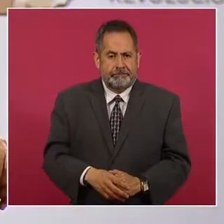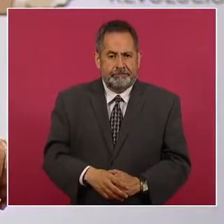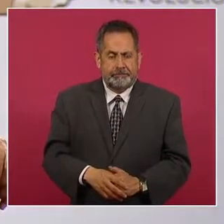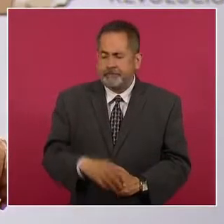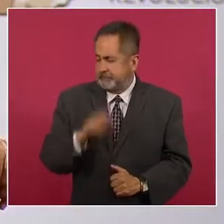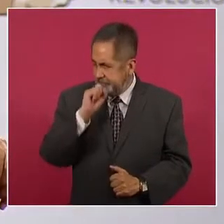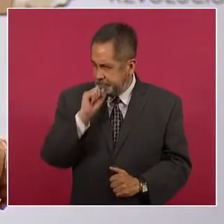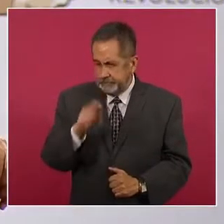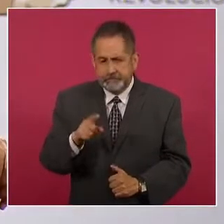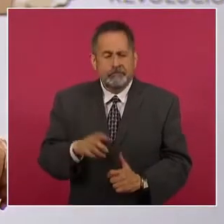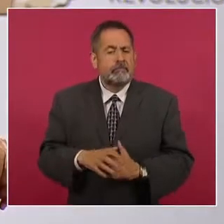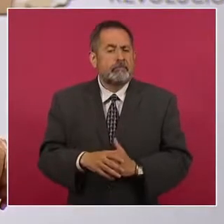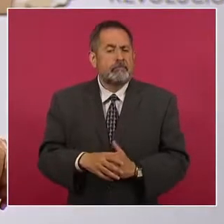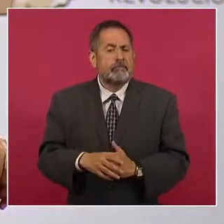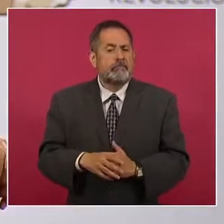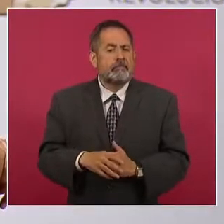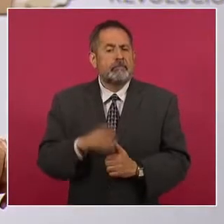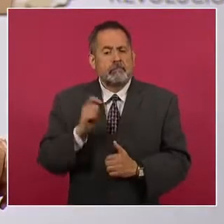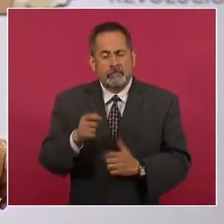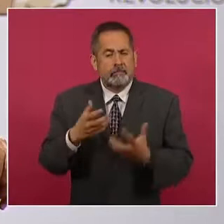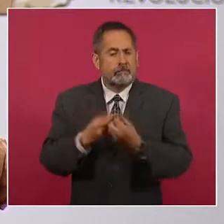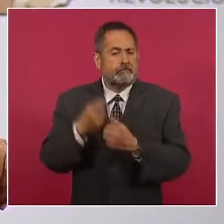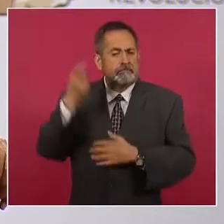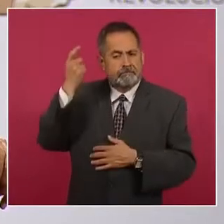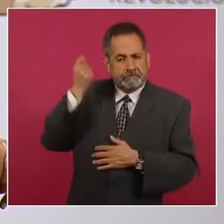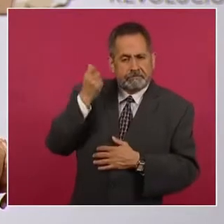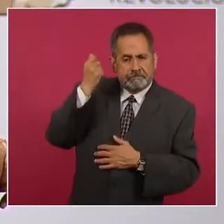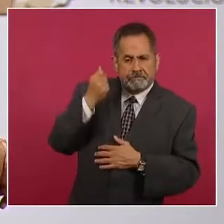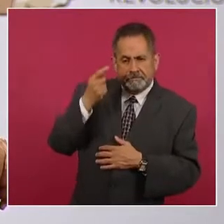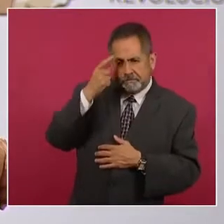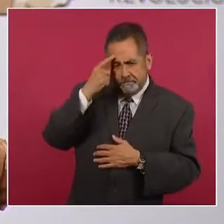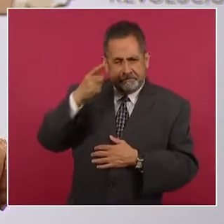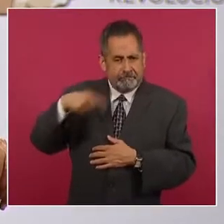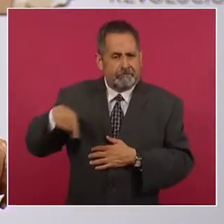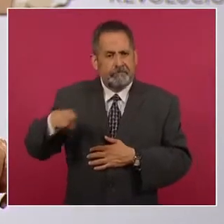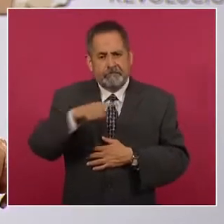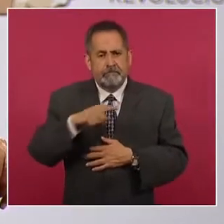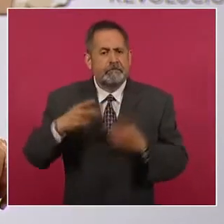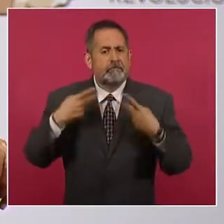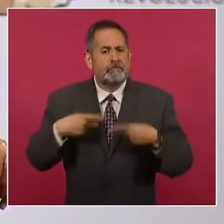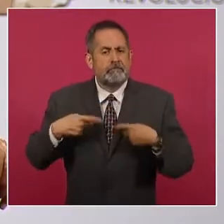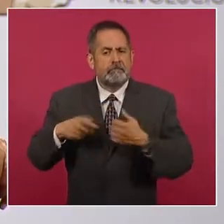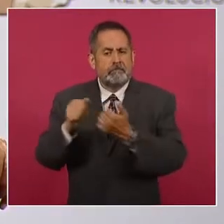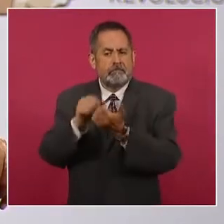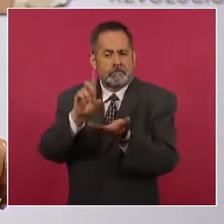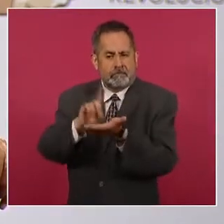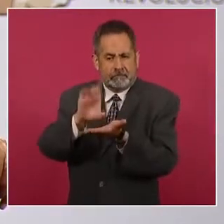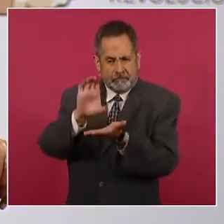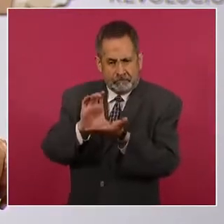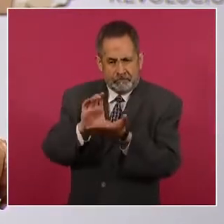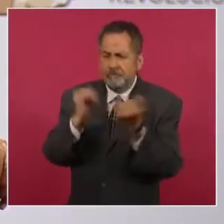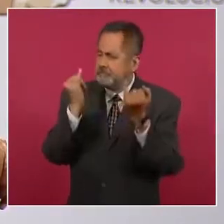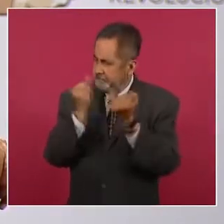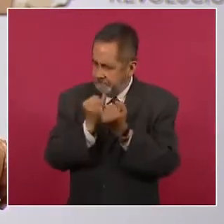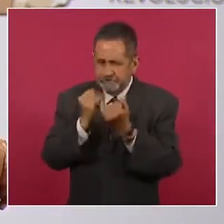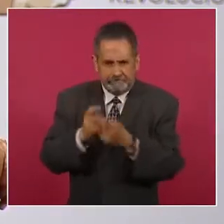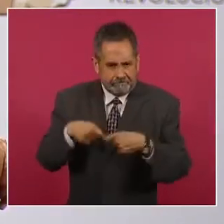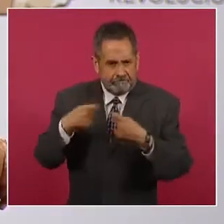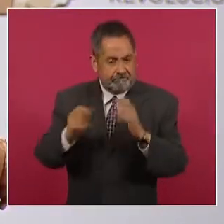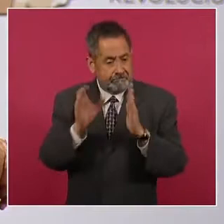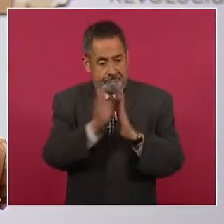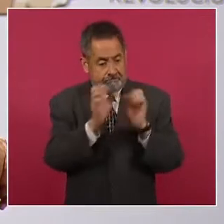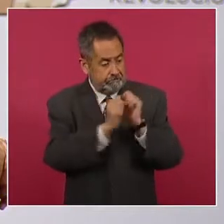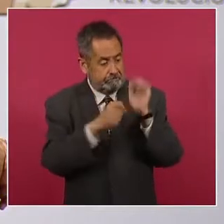lo que tiene que ver con las pensiones para personas con discapacidad, es un derecho